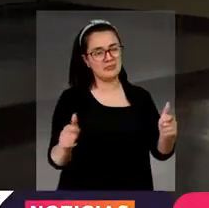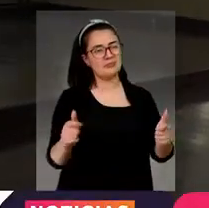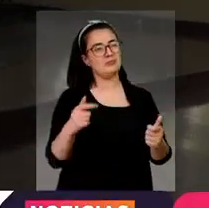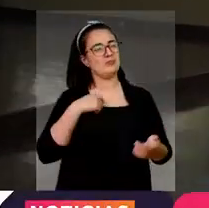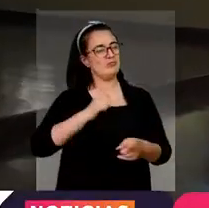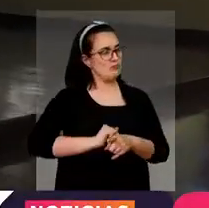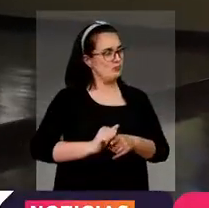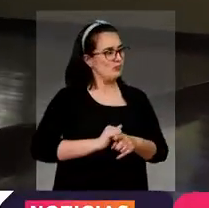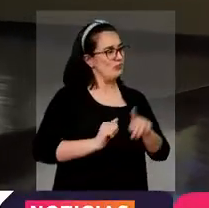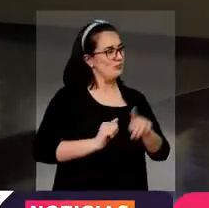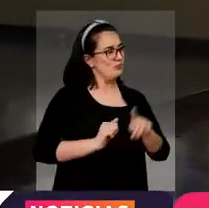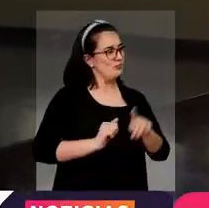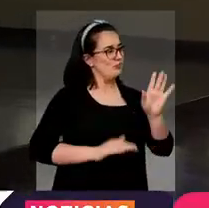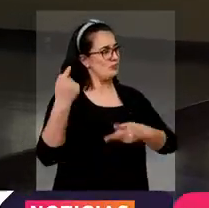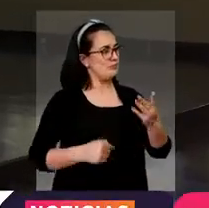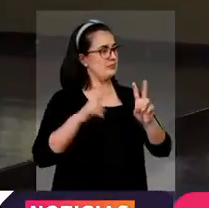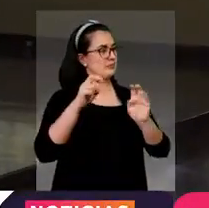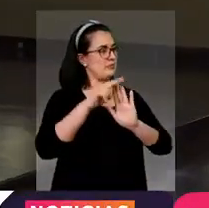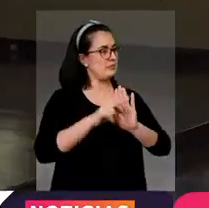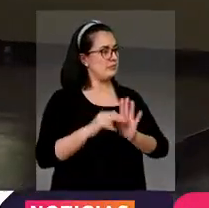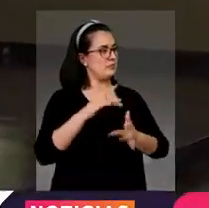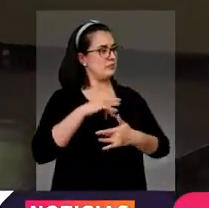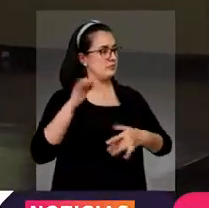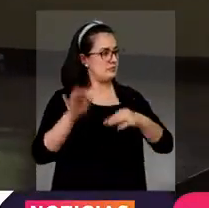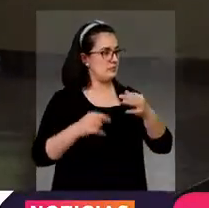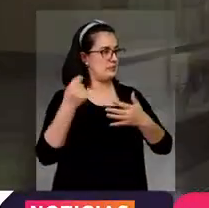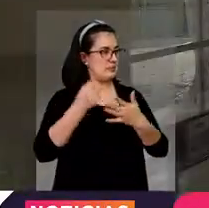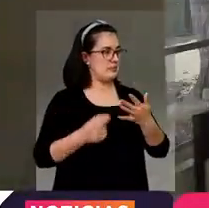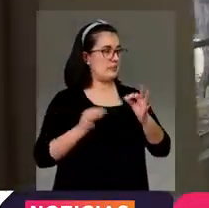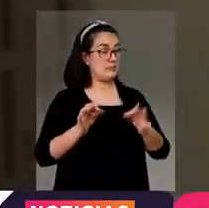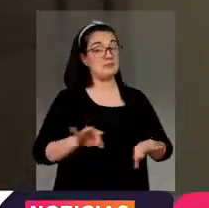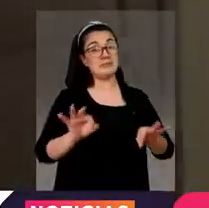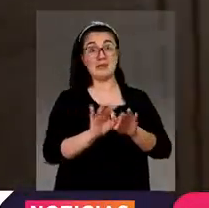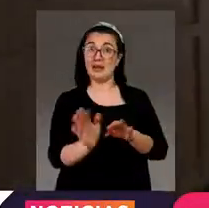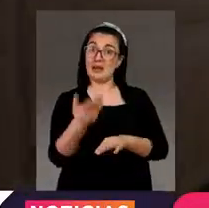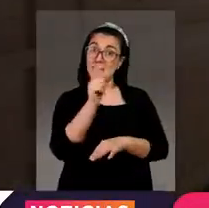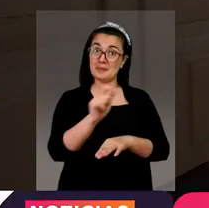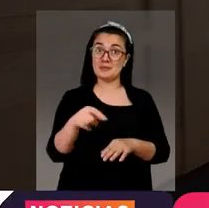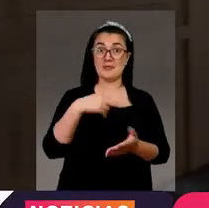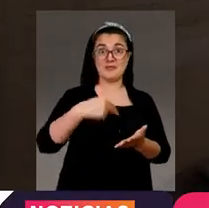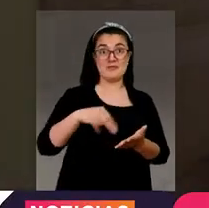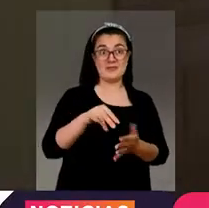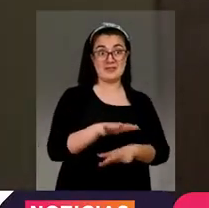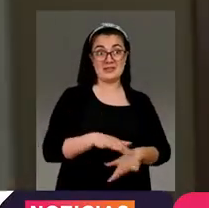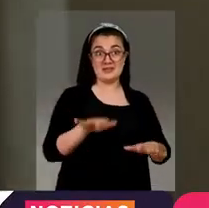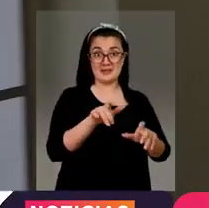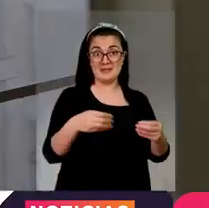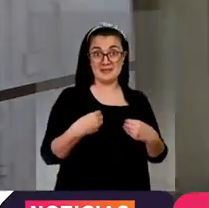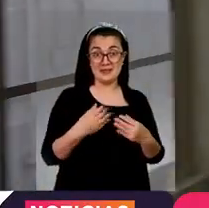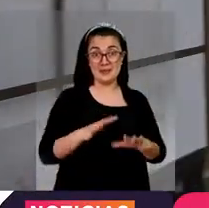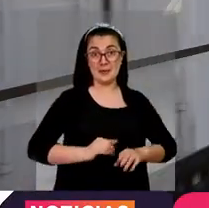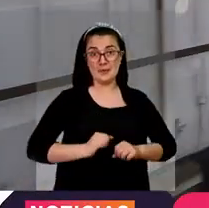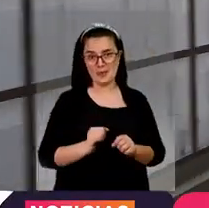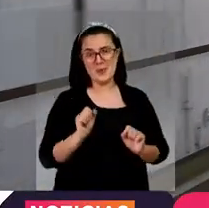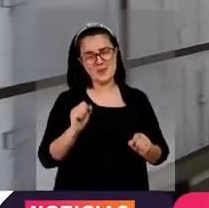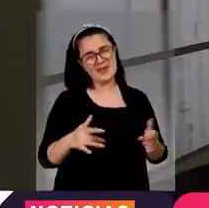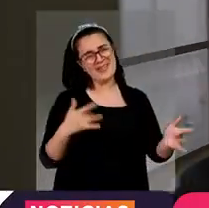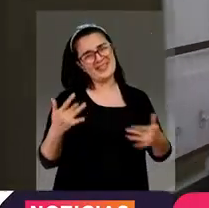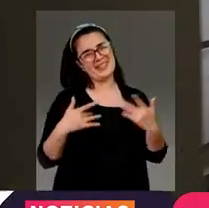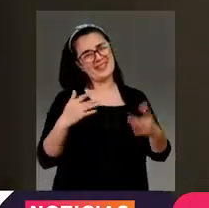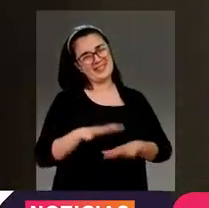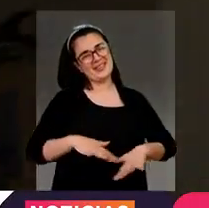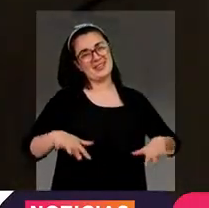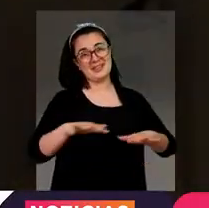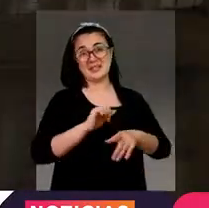con todas las medidas de bioseguridad. La invitación es para los bailarines de la ciudad a que disfruten de esta sala pública de ensayo y para